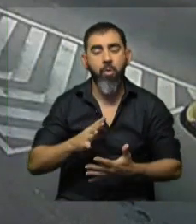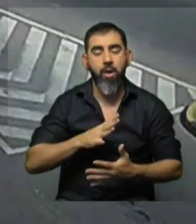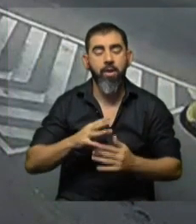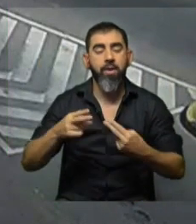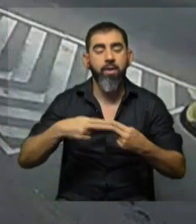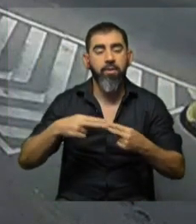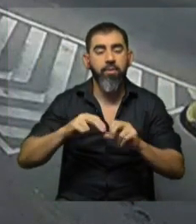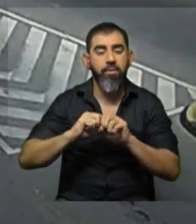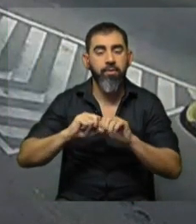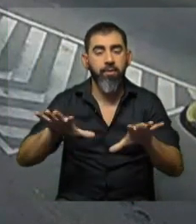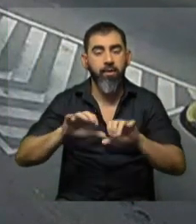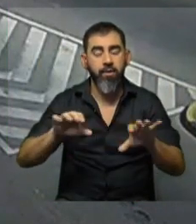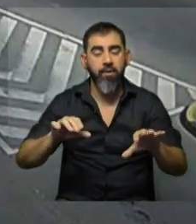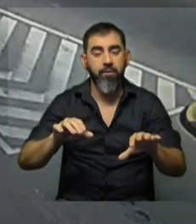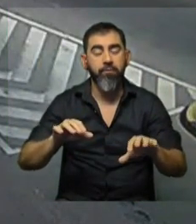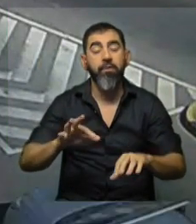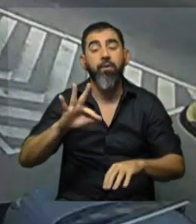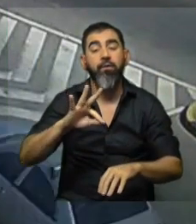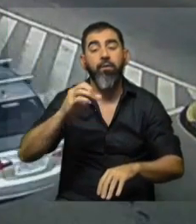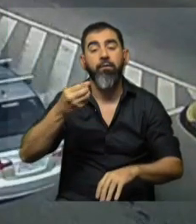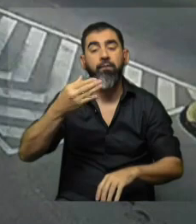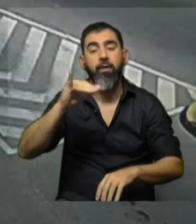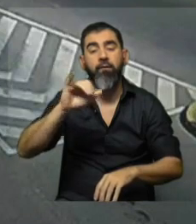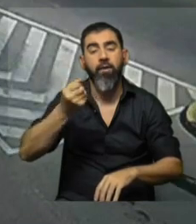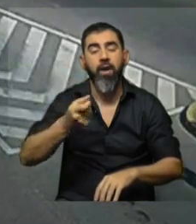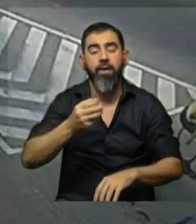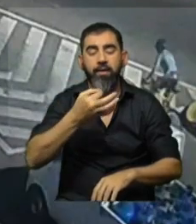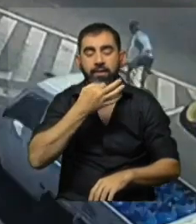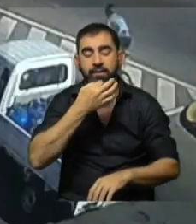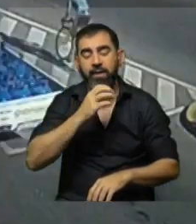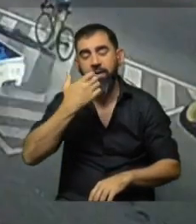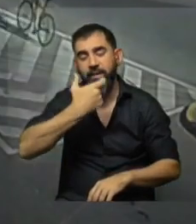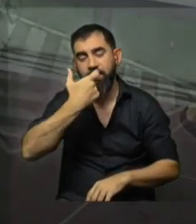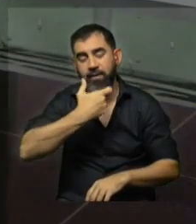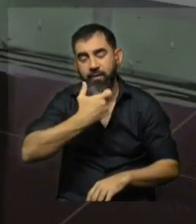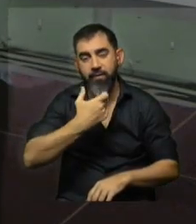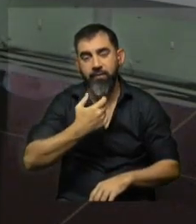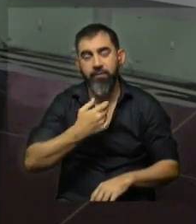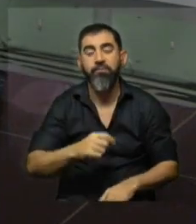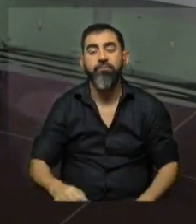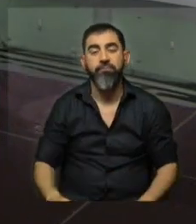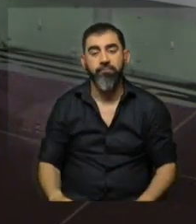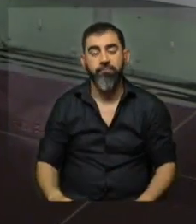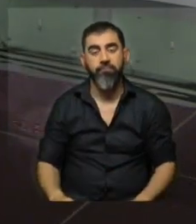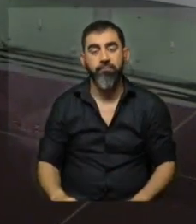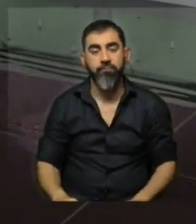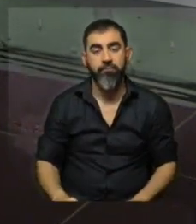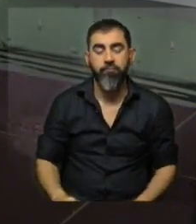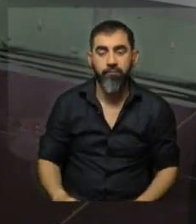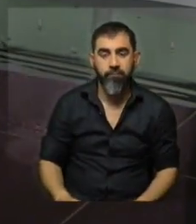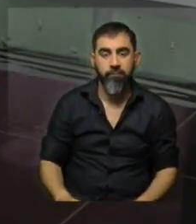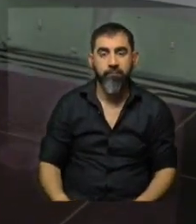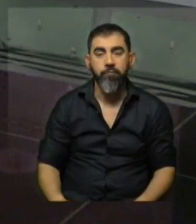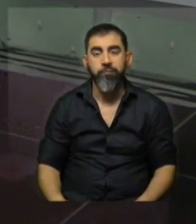maravilla. Estaban celebrando, Fabiana estaba celebrando tu chiste, cayó. De que realmente estabas criticando que hoy estuviera mucha parte de la población, de entre los que me cuenta,